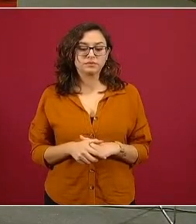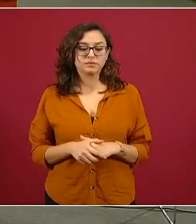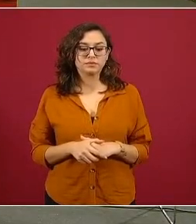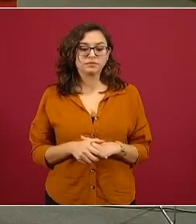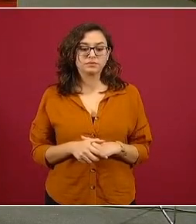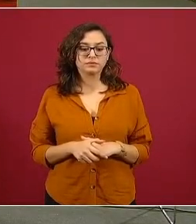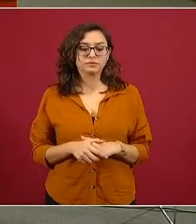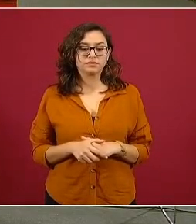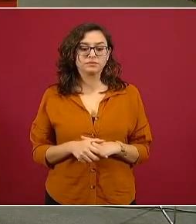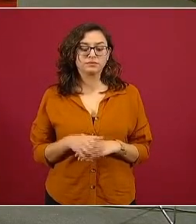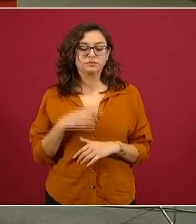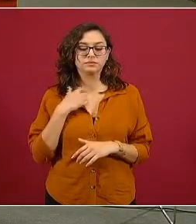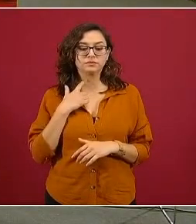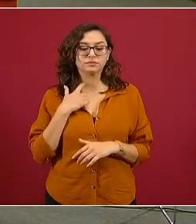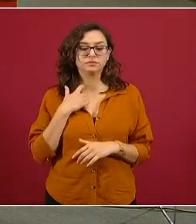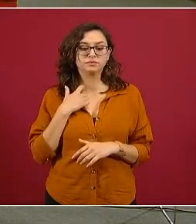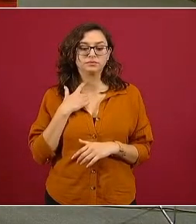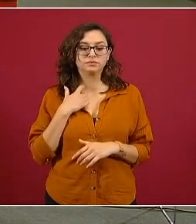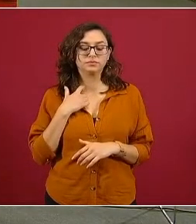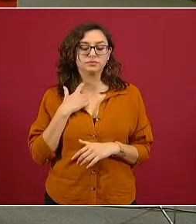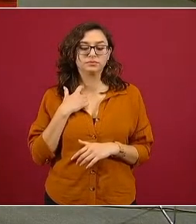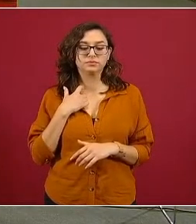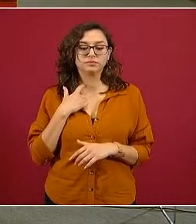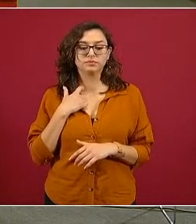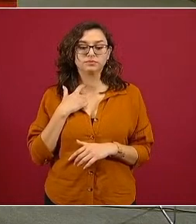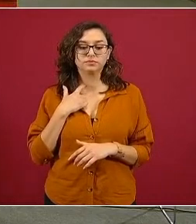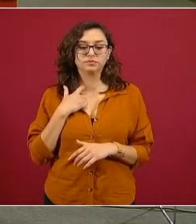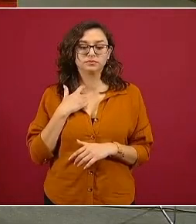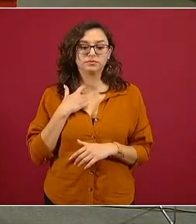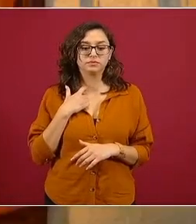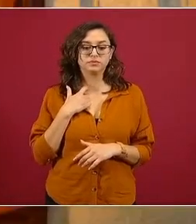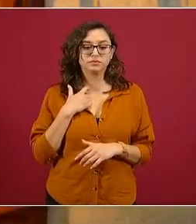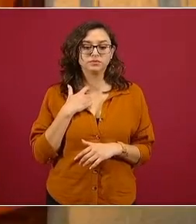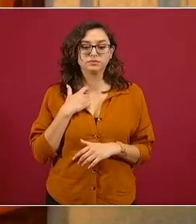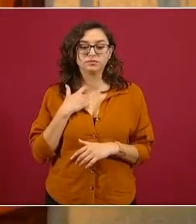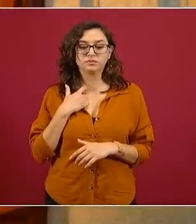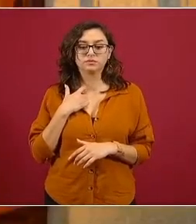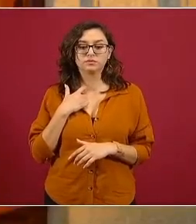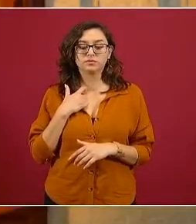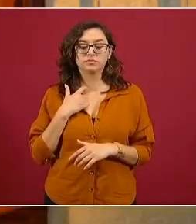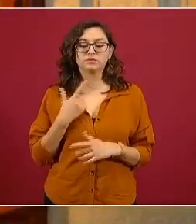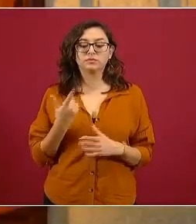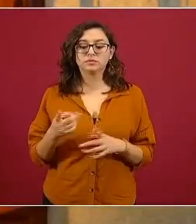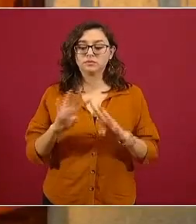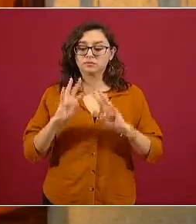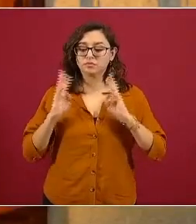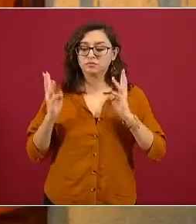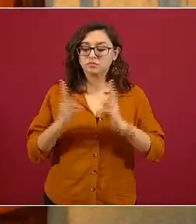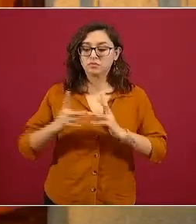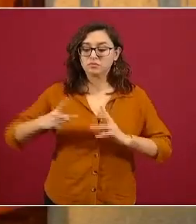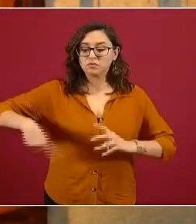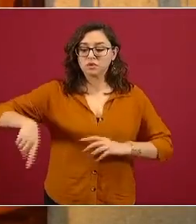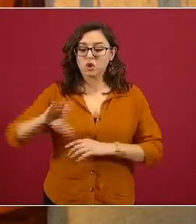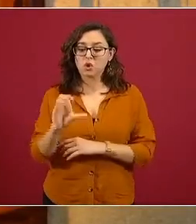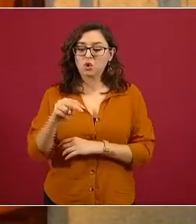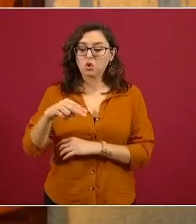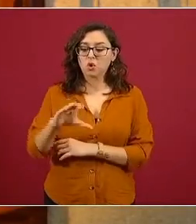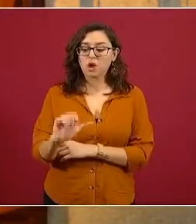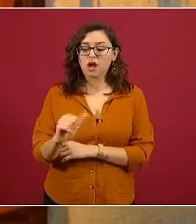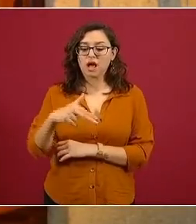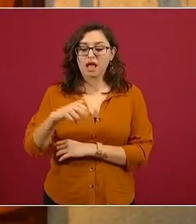el Consejo, la Confederación de Cámaras Nacionales de Comercio, Servicio y Turismo, con